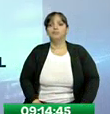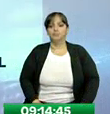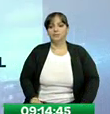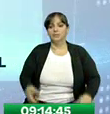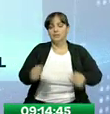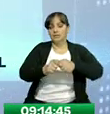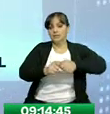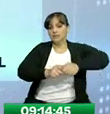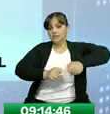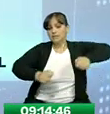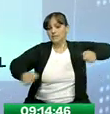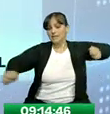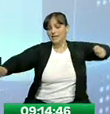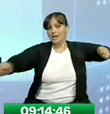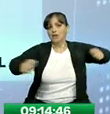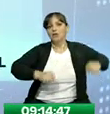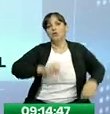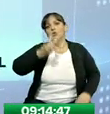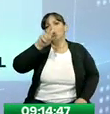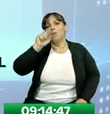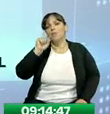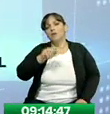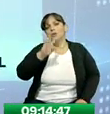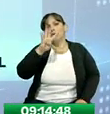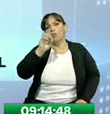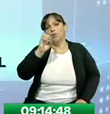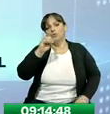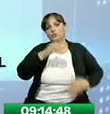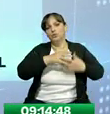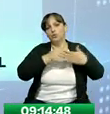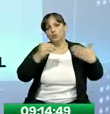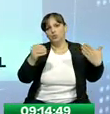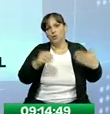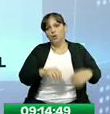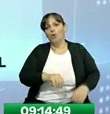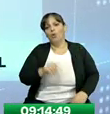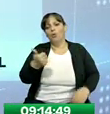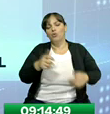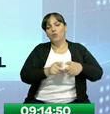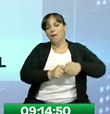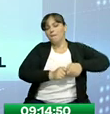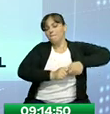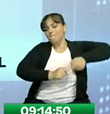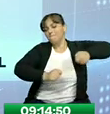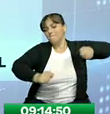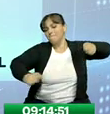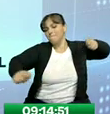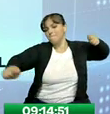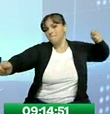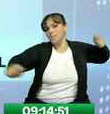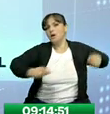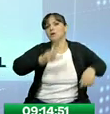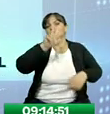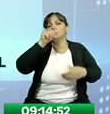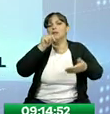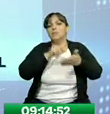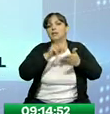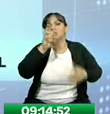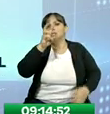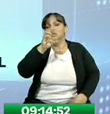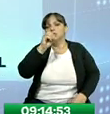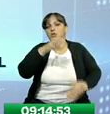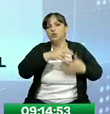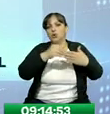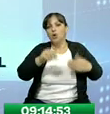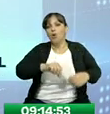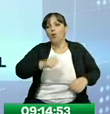cuadrados 2 mil 400 dólares asimismo desde 301 hasta 500 metros cuadrados 3 mil 600 dólares y